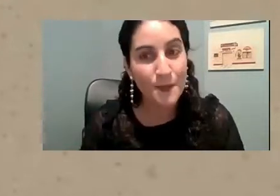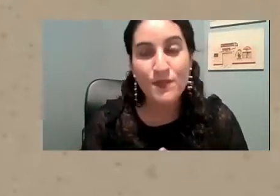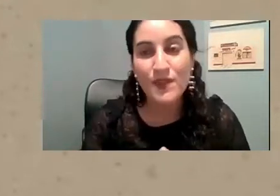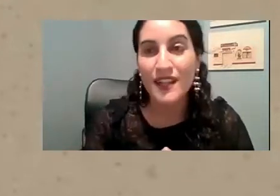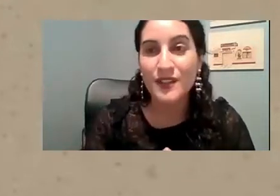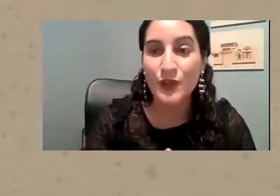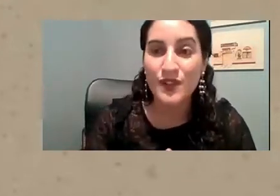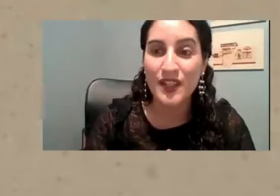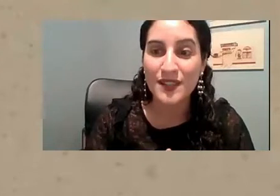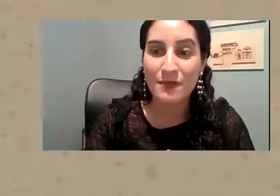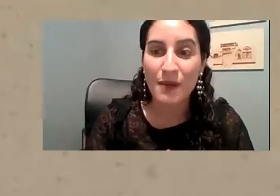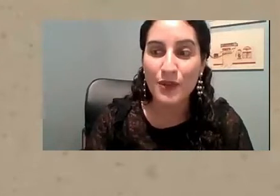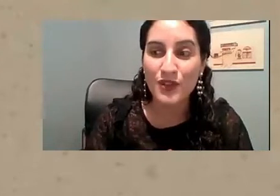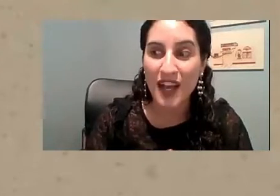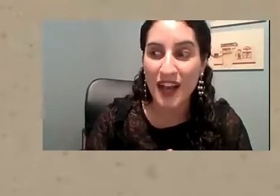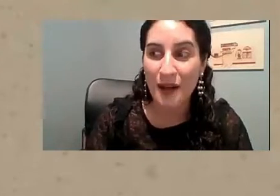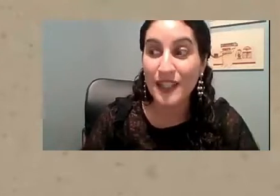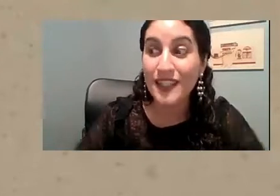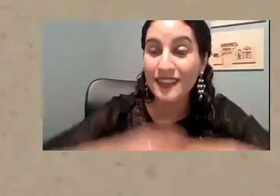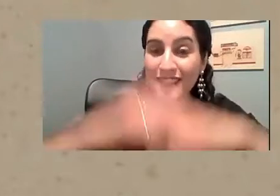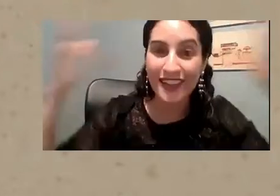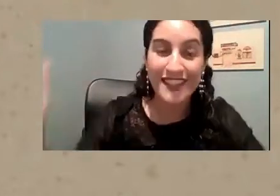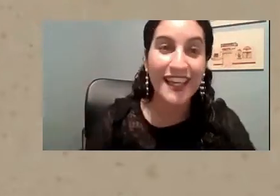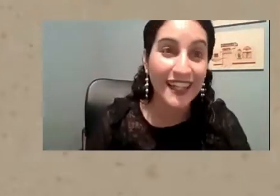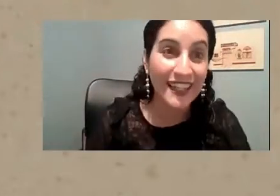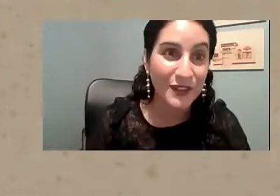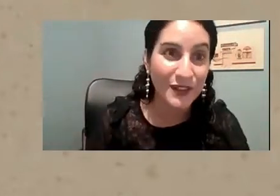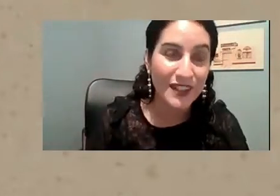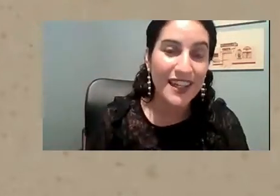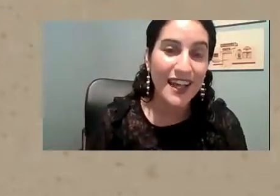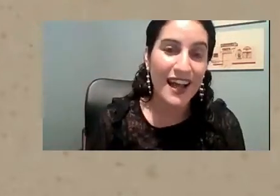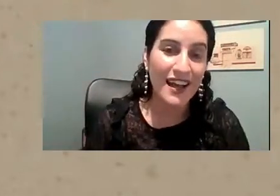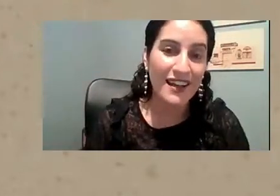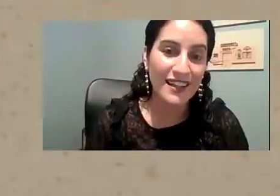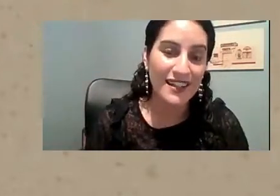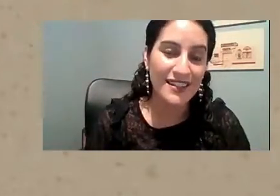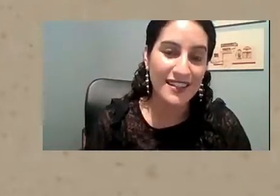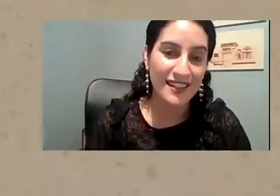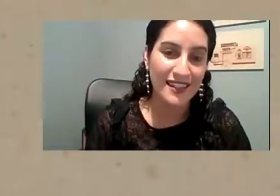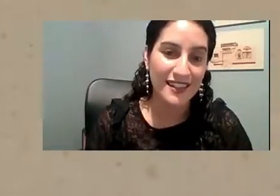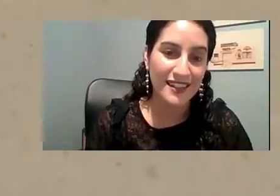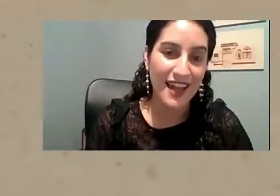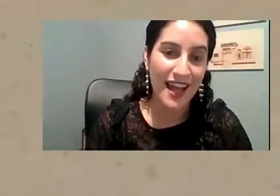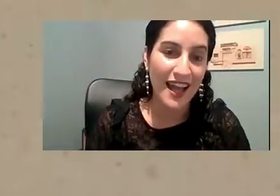ustedes. Entonces vamos a abrir ese reto